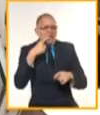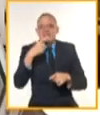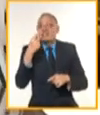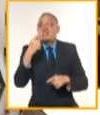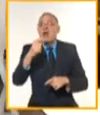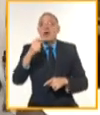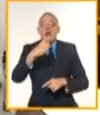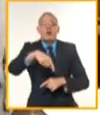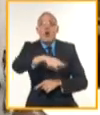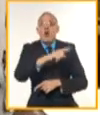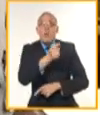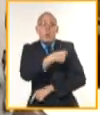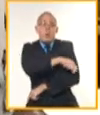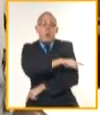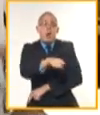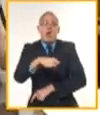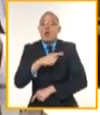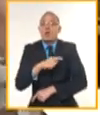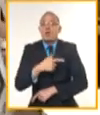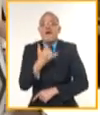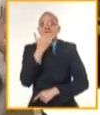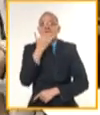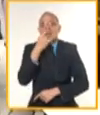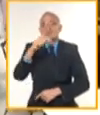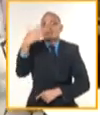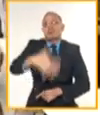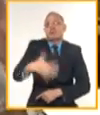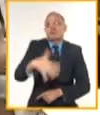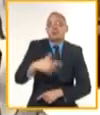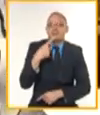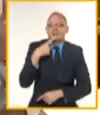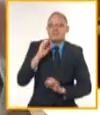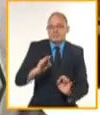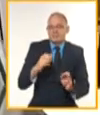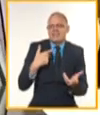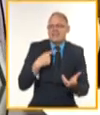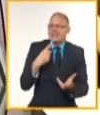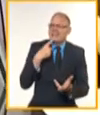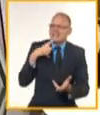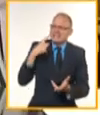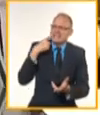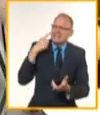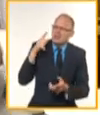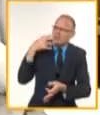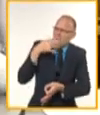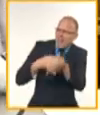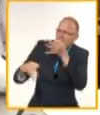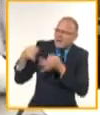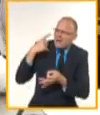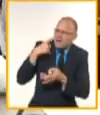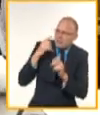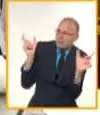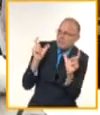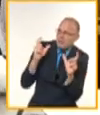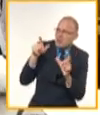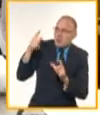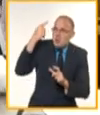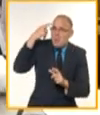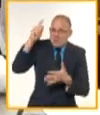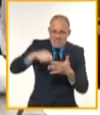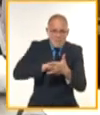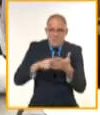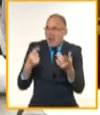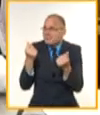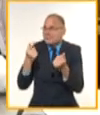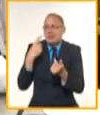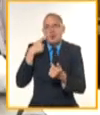una aparente contradicción en el discurso de Milei. Es la primera vez que te escucho decir que tu plan de estabilidad exitoso, el mejor de la historia, puede sufrir altos y